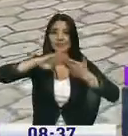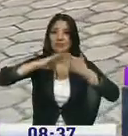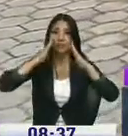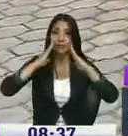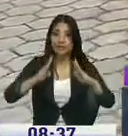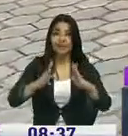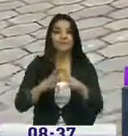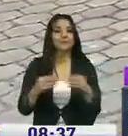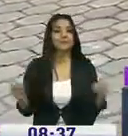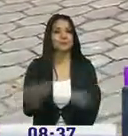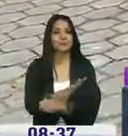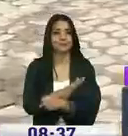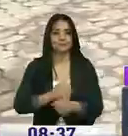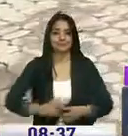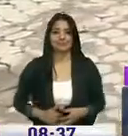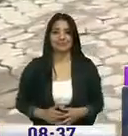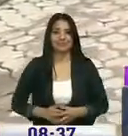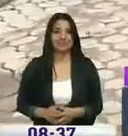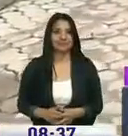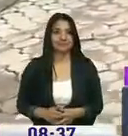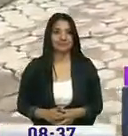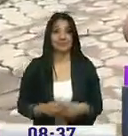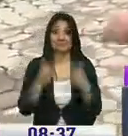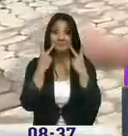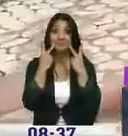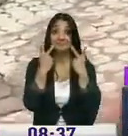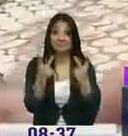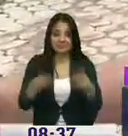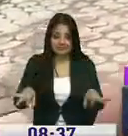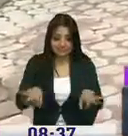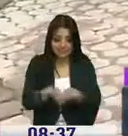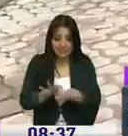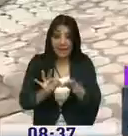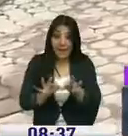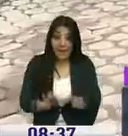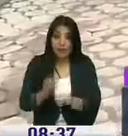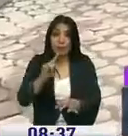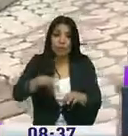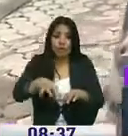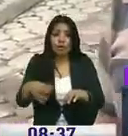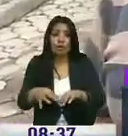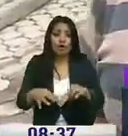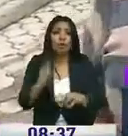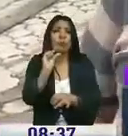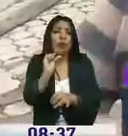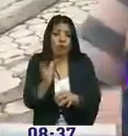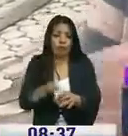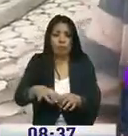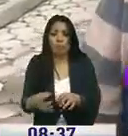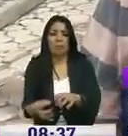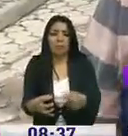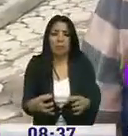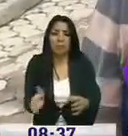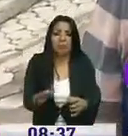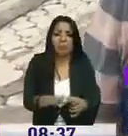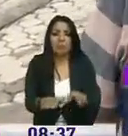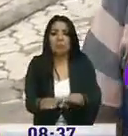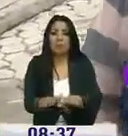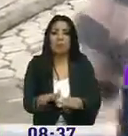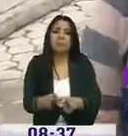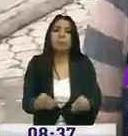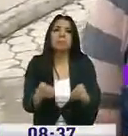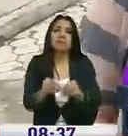de manera integral. O sea, como puede notar ahí el adoquín un poco levantado, es precisamente porque le dejan con más